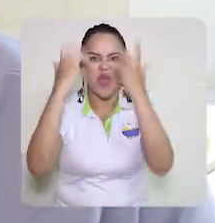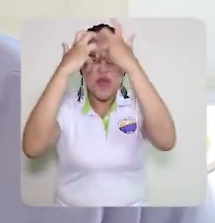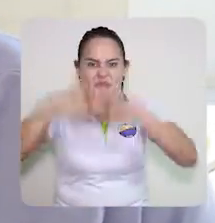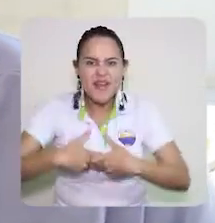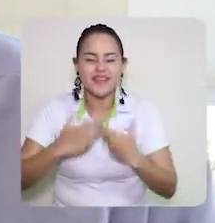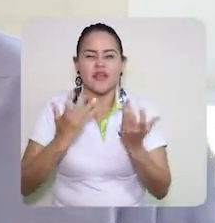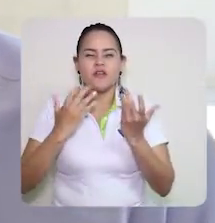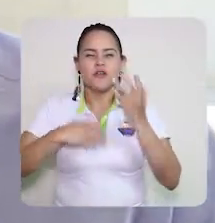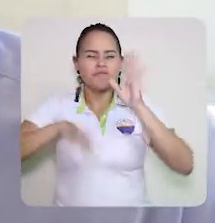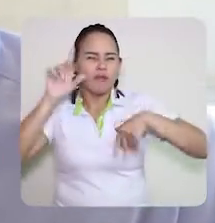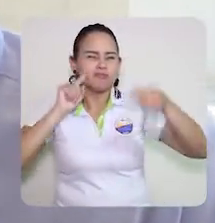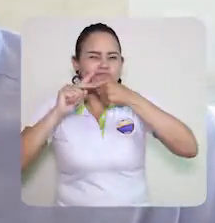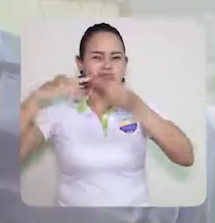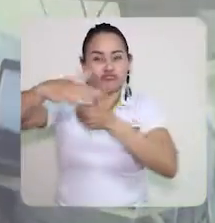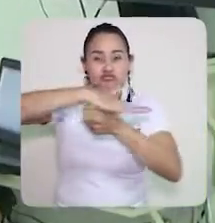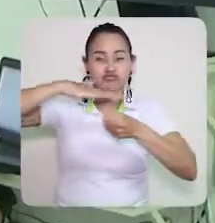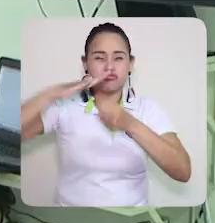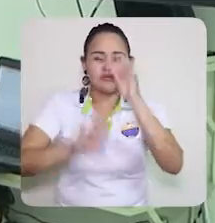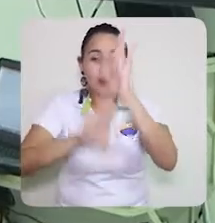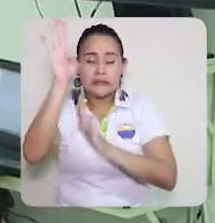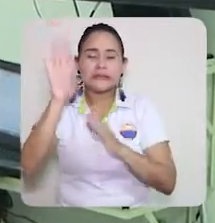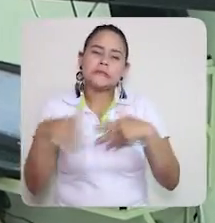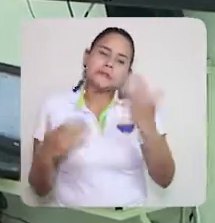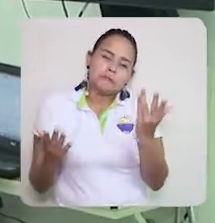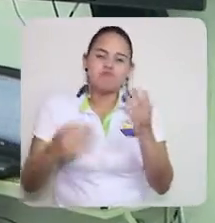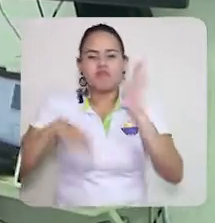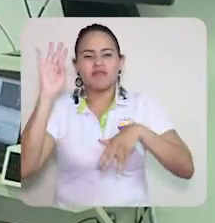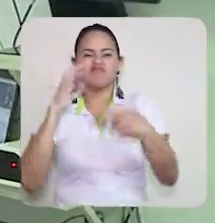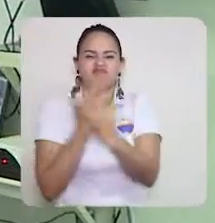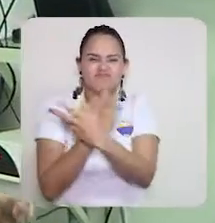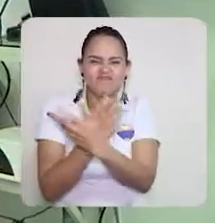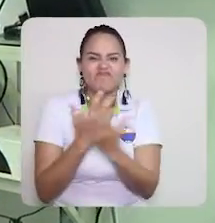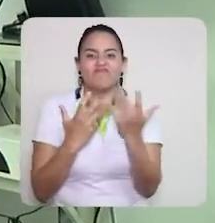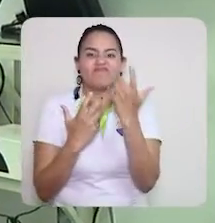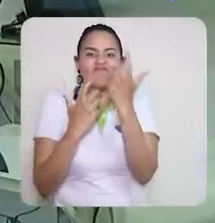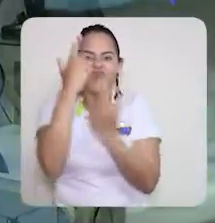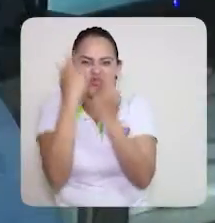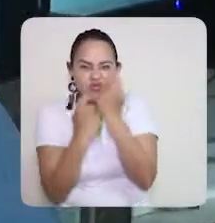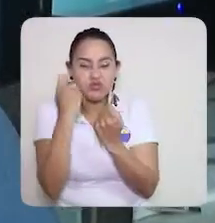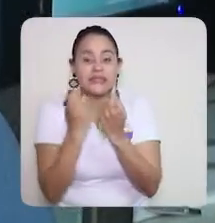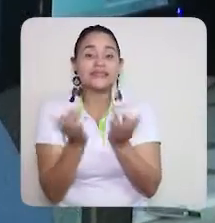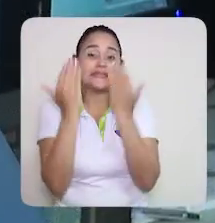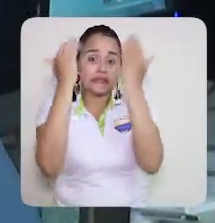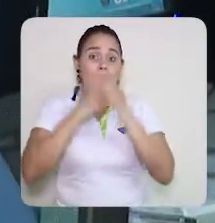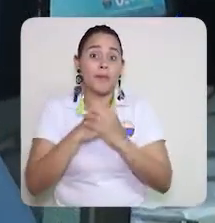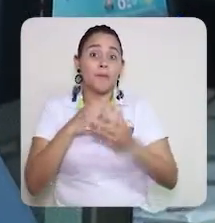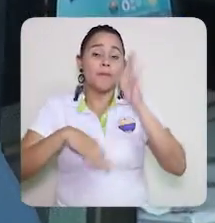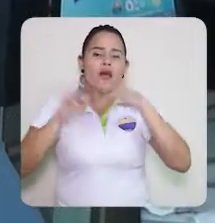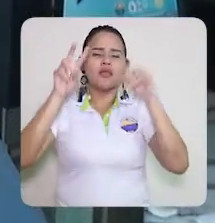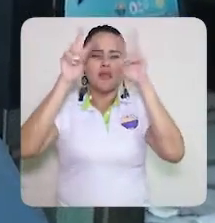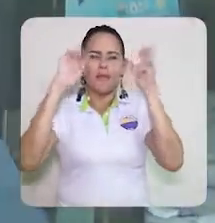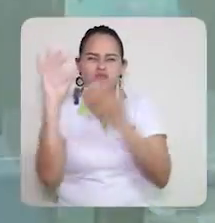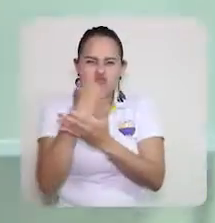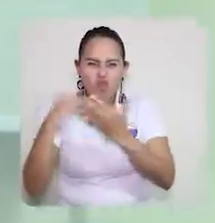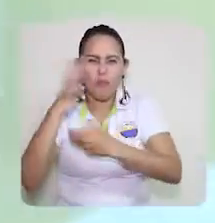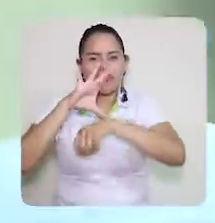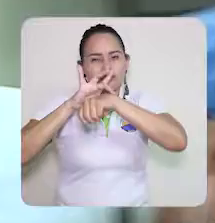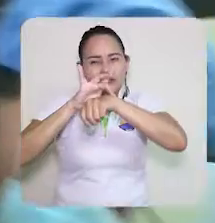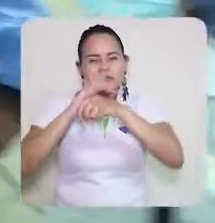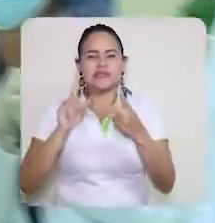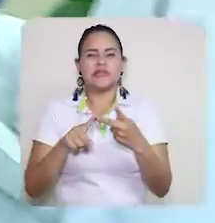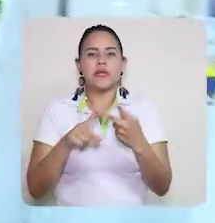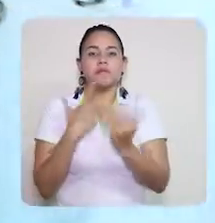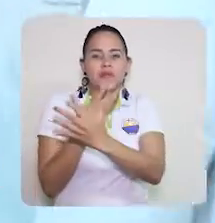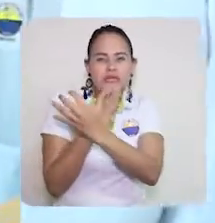desarrollo regional, científico, económico. En el campo de la biomedicina, de la